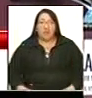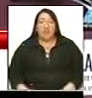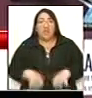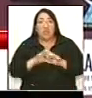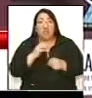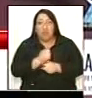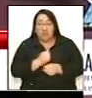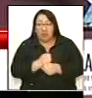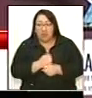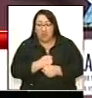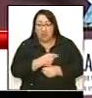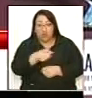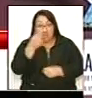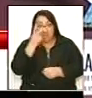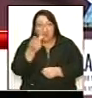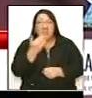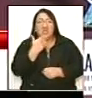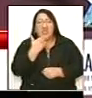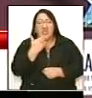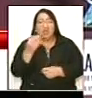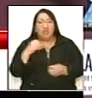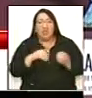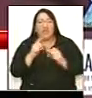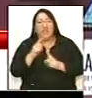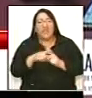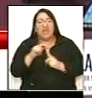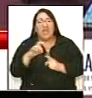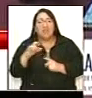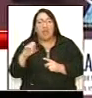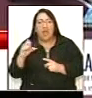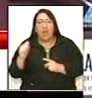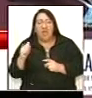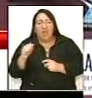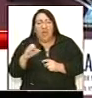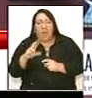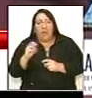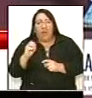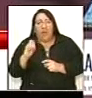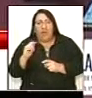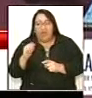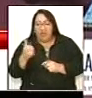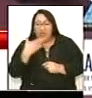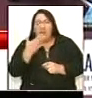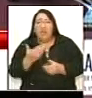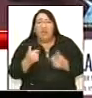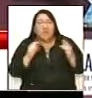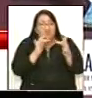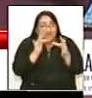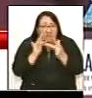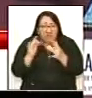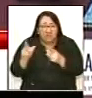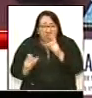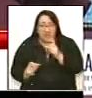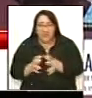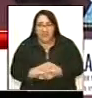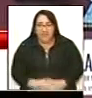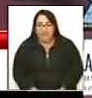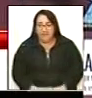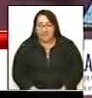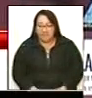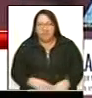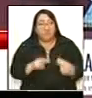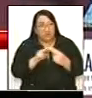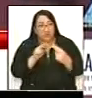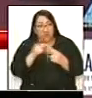¿Transparencia? ¿Ustedes han visto quiénes componen Transparencia y quiénes componen Proética? ¿A quiénes están vinculadas estas personas? ¿Las